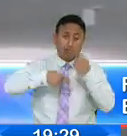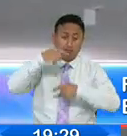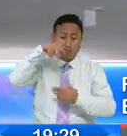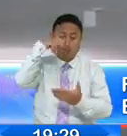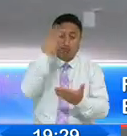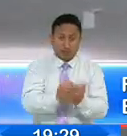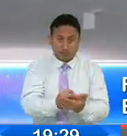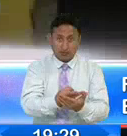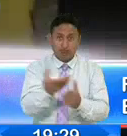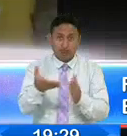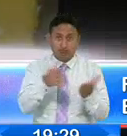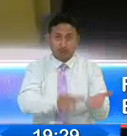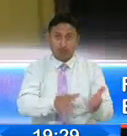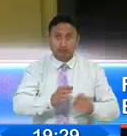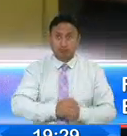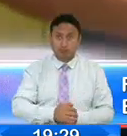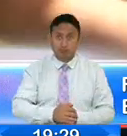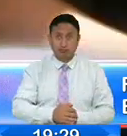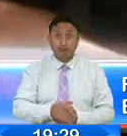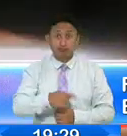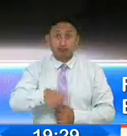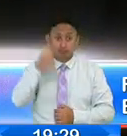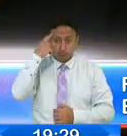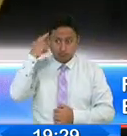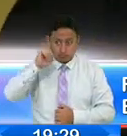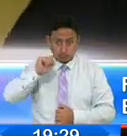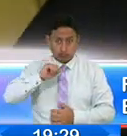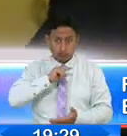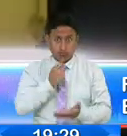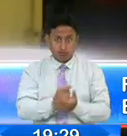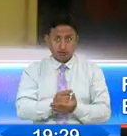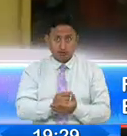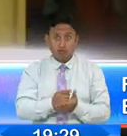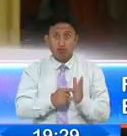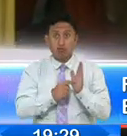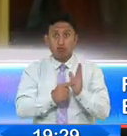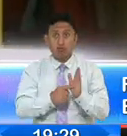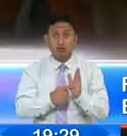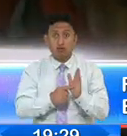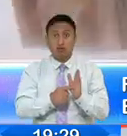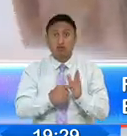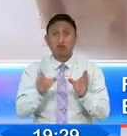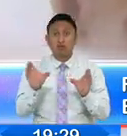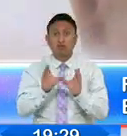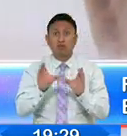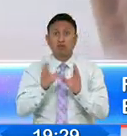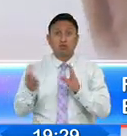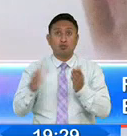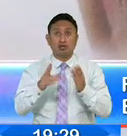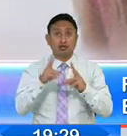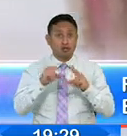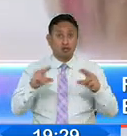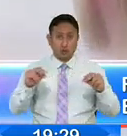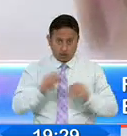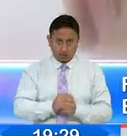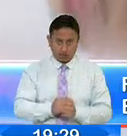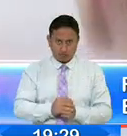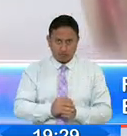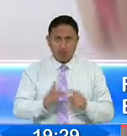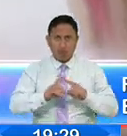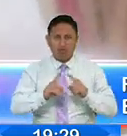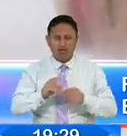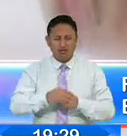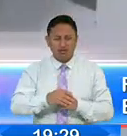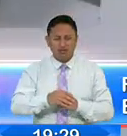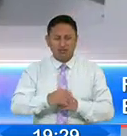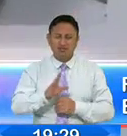vida. Al principio creyeron en esta versión porque hasta les mostraron un certificado de muerte natural, pero sí les resultó